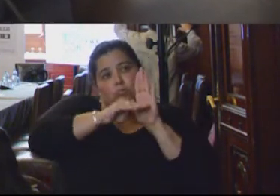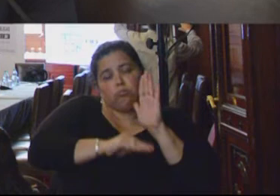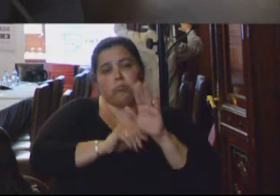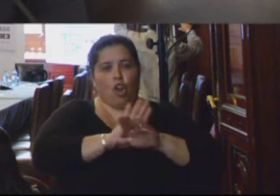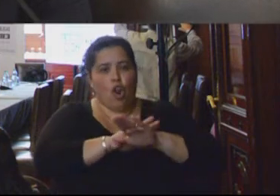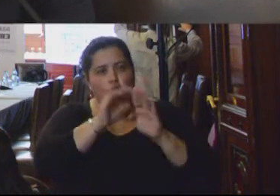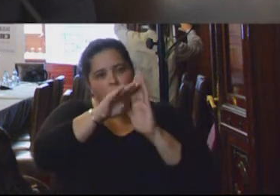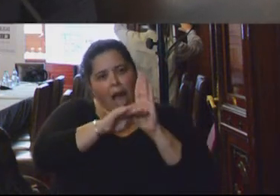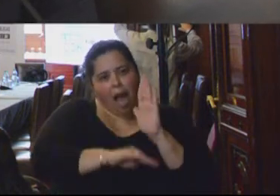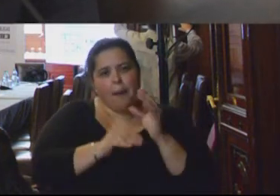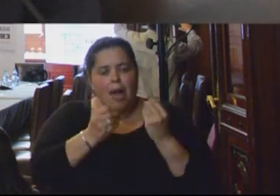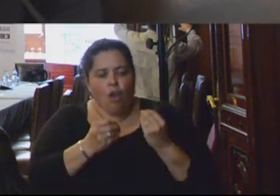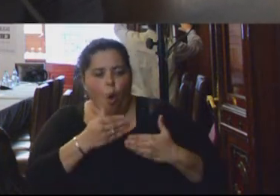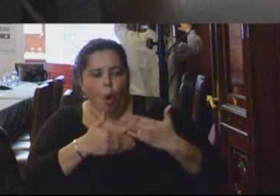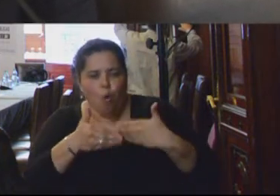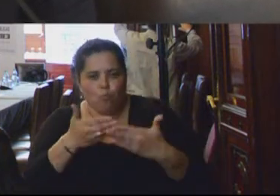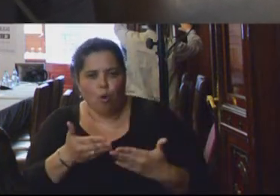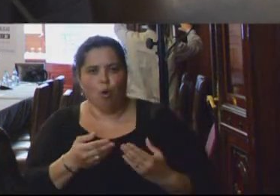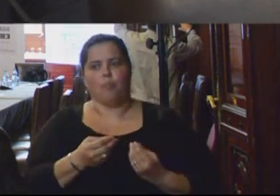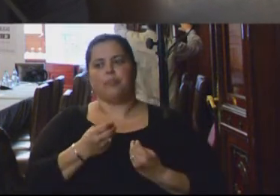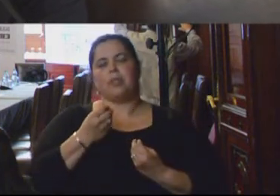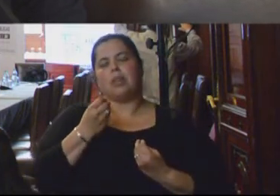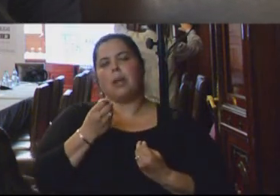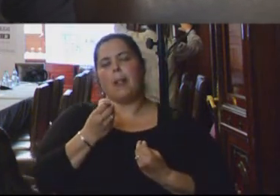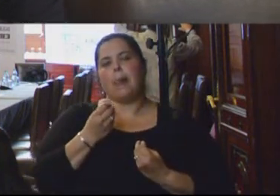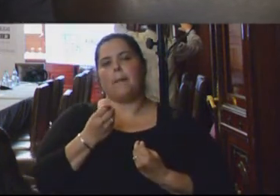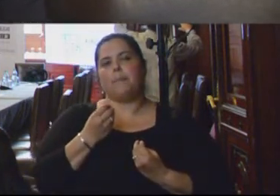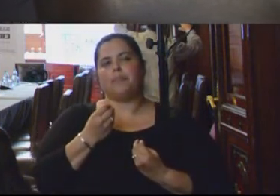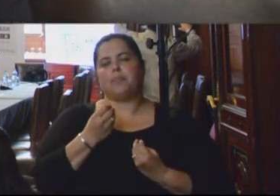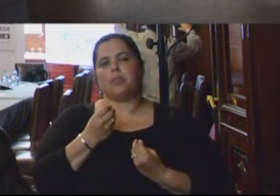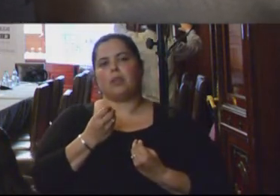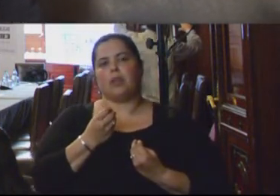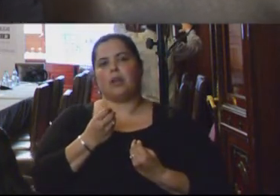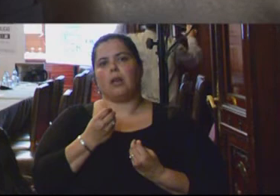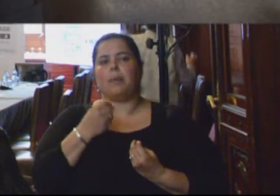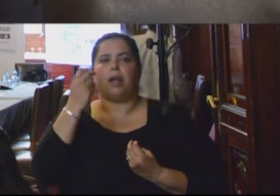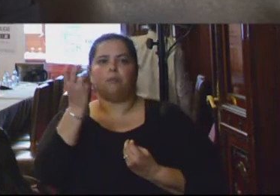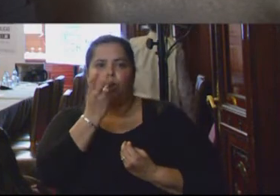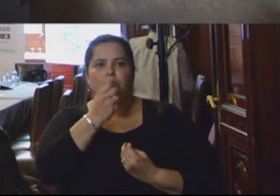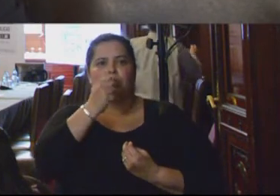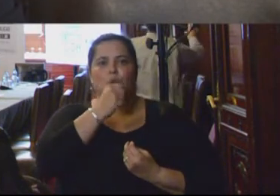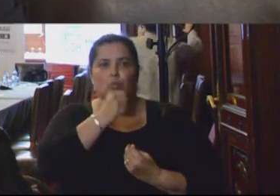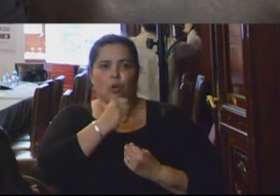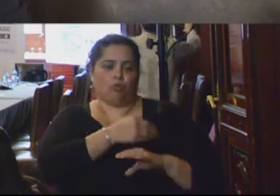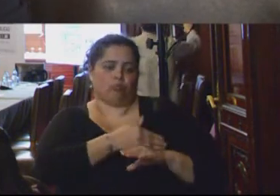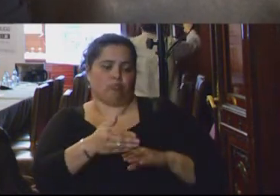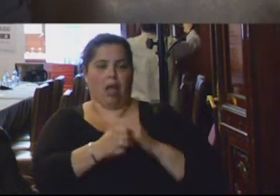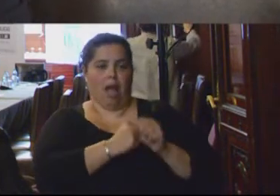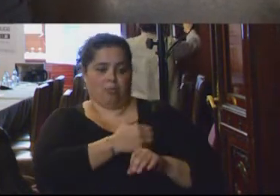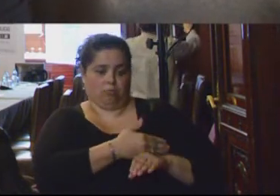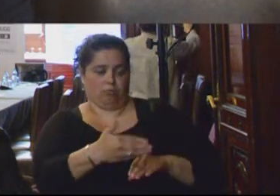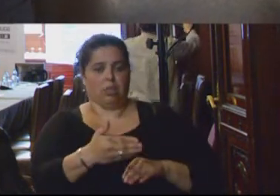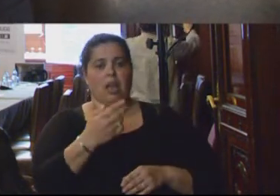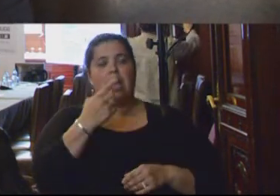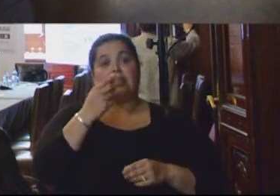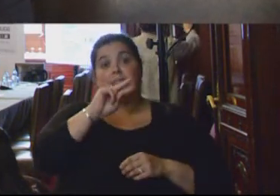informe sobre la situación de la libertad de expresión durante estos últimos años. Segundo, que la Relatoría Especial